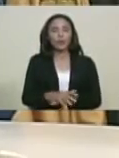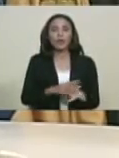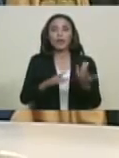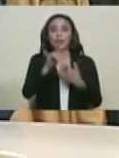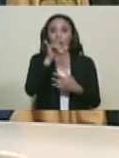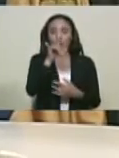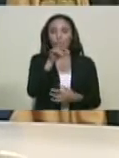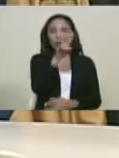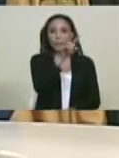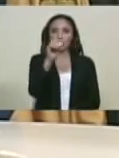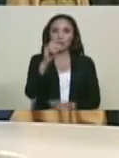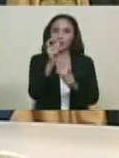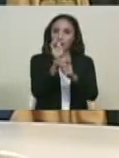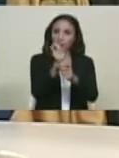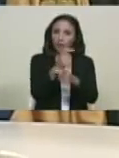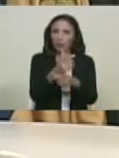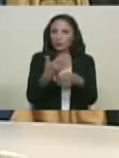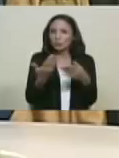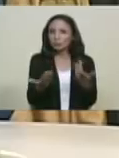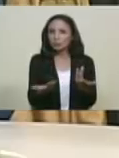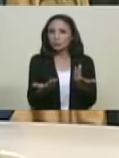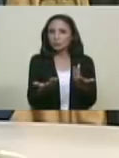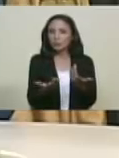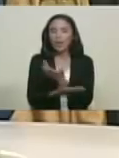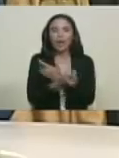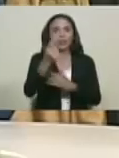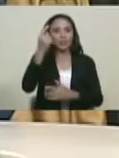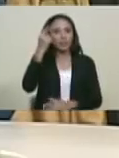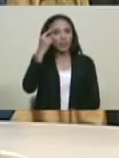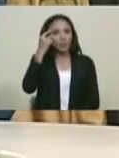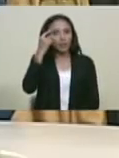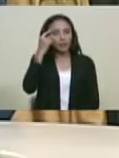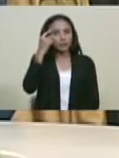de agosto día